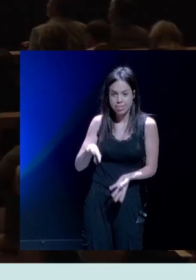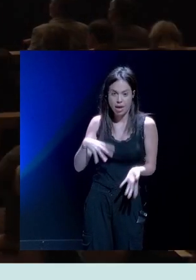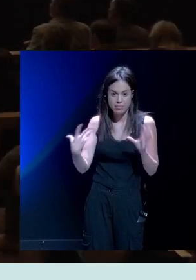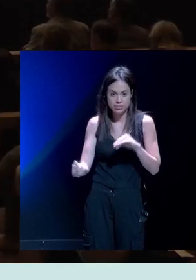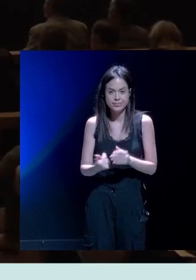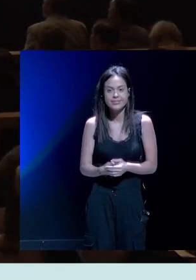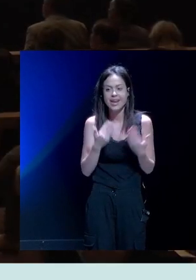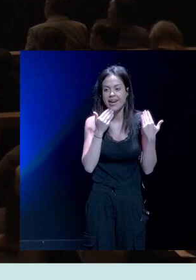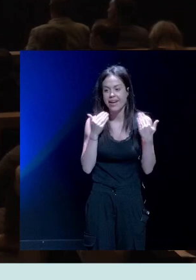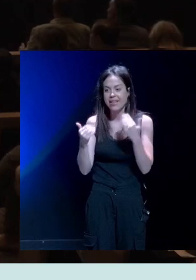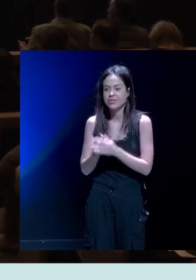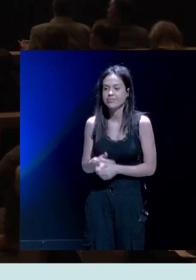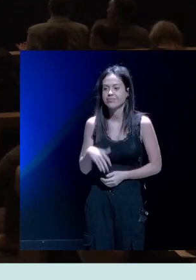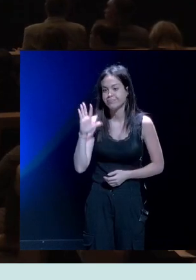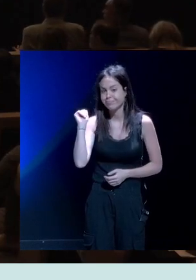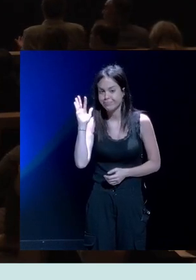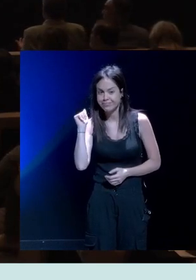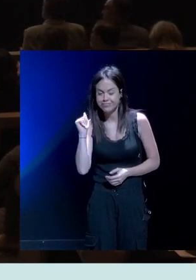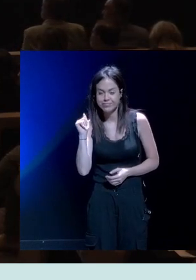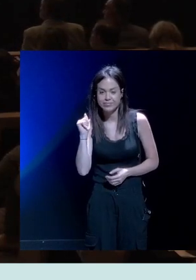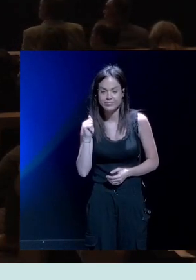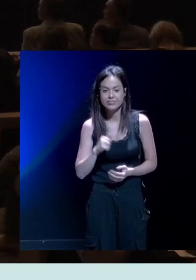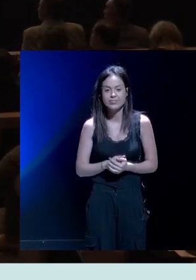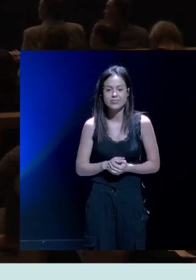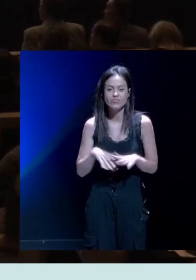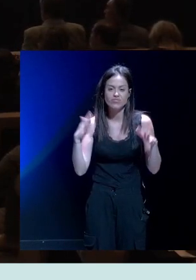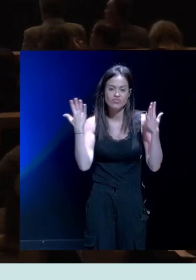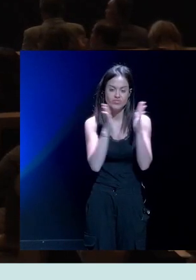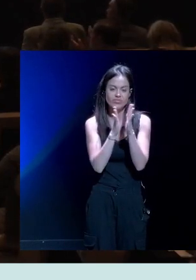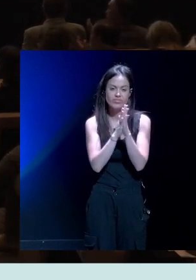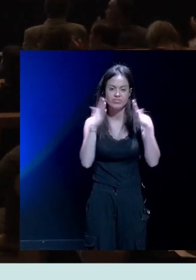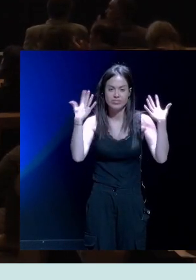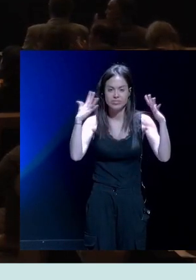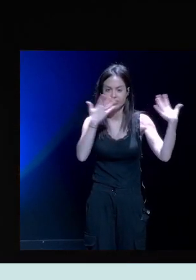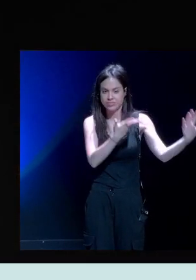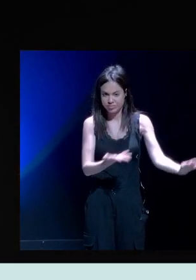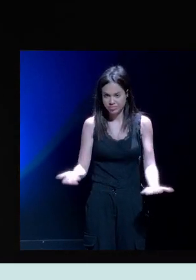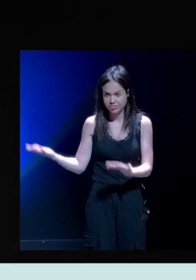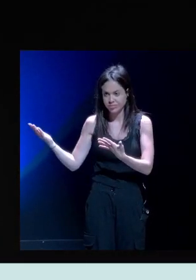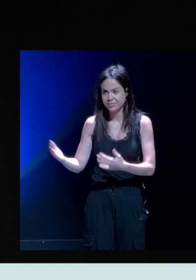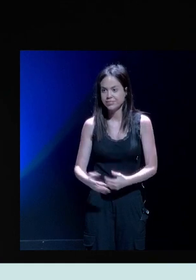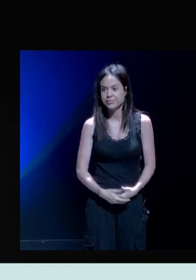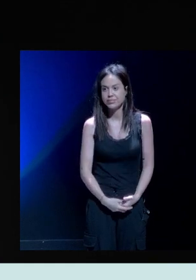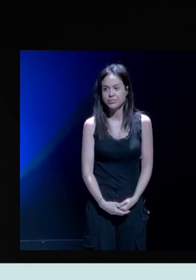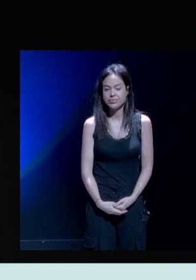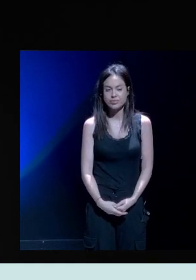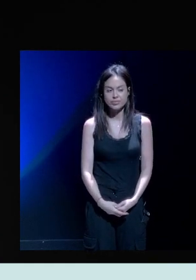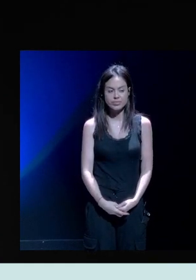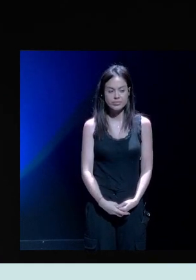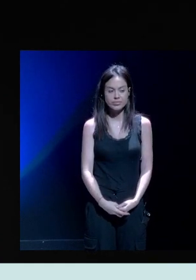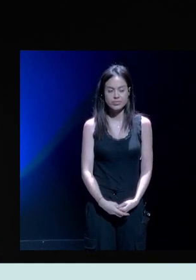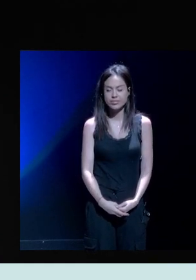Bueno, muchísimas gracias. Vamos a despedir a Messi Paugam con un fortísimo aplauso. Gracias.